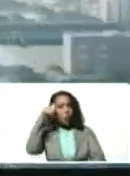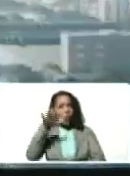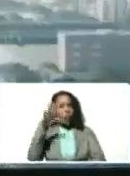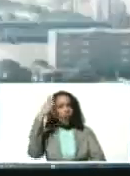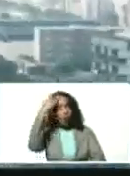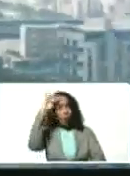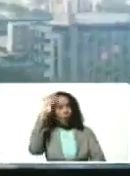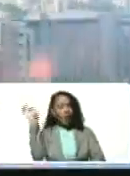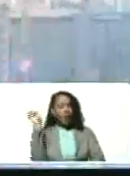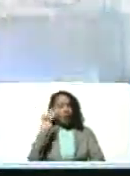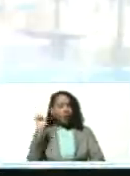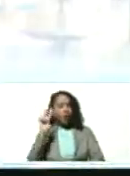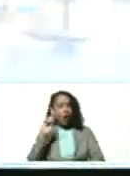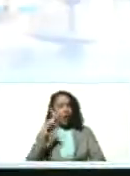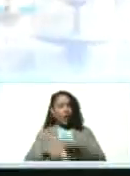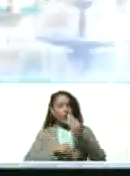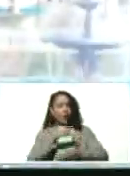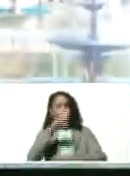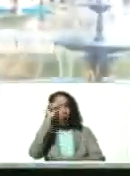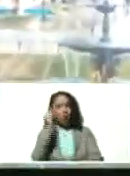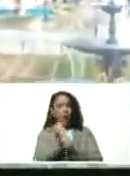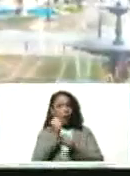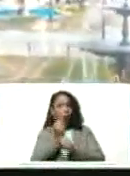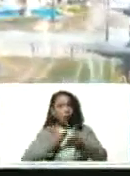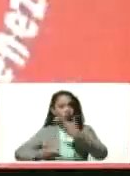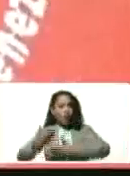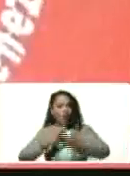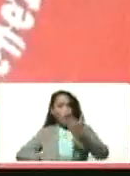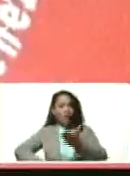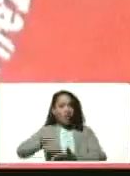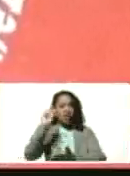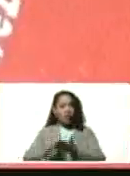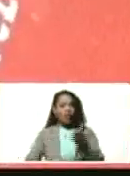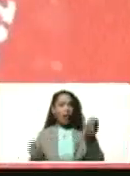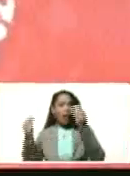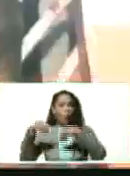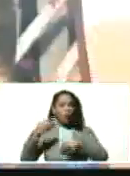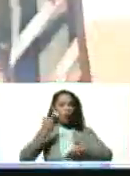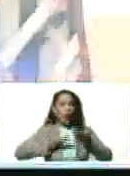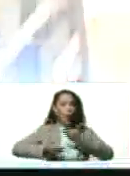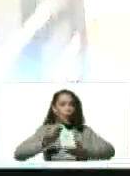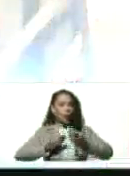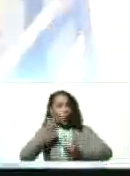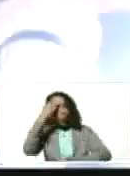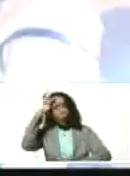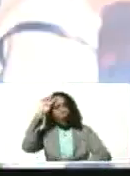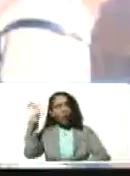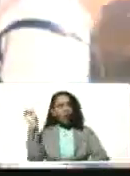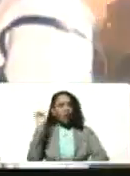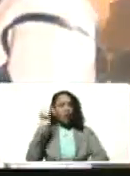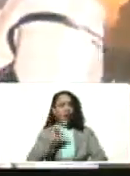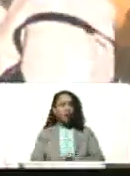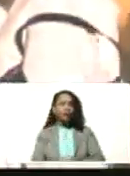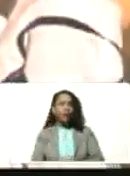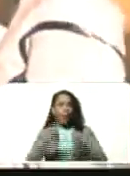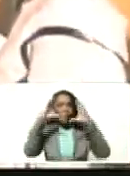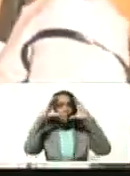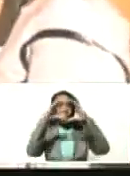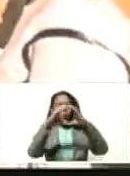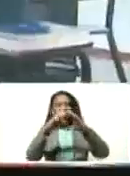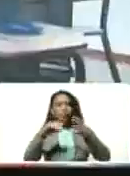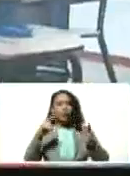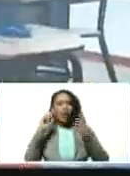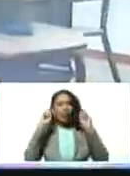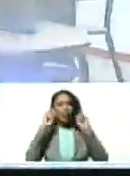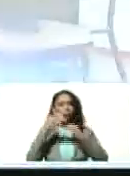cubano y venezolano forjó sus relaciones con la firma del convenio de cooperación Cuba-Venezuela, enfocadas en las